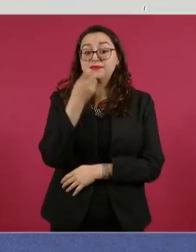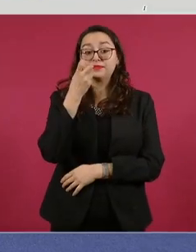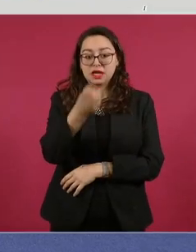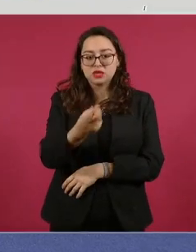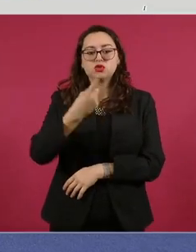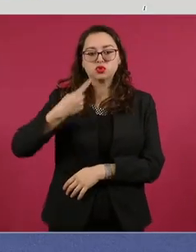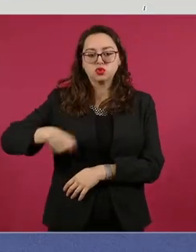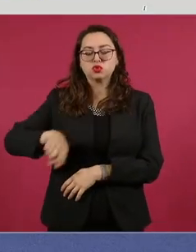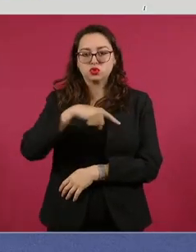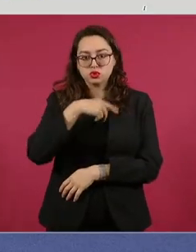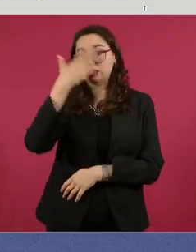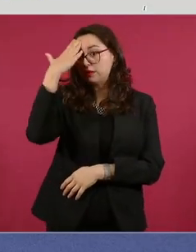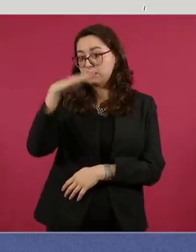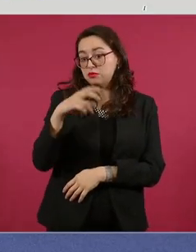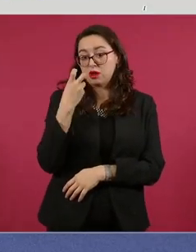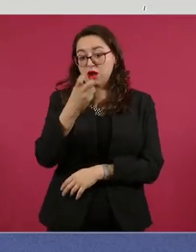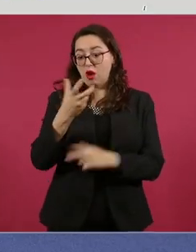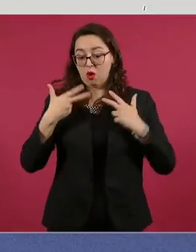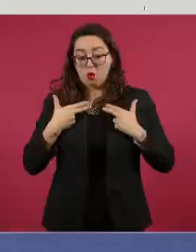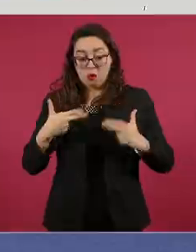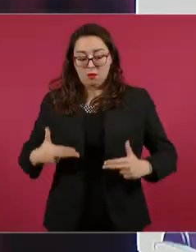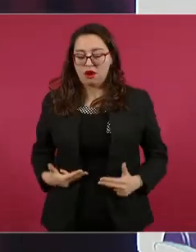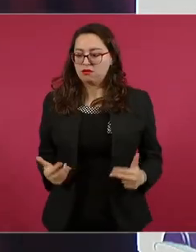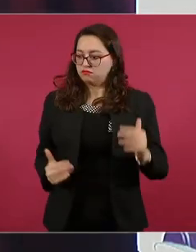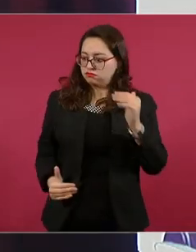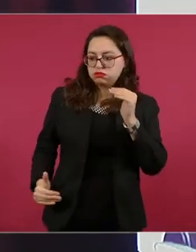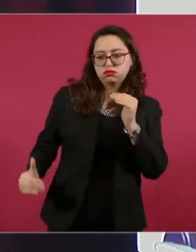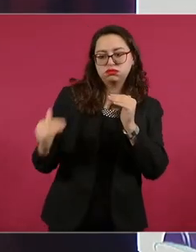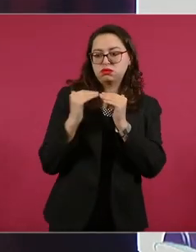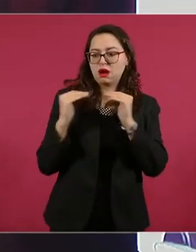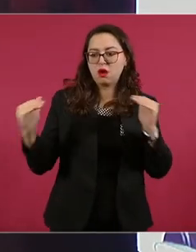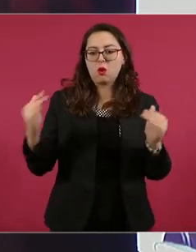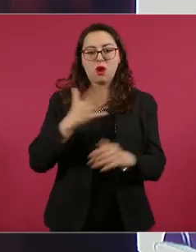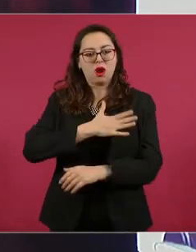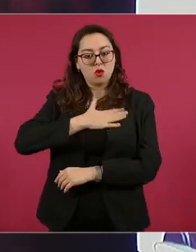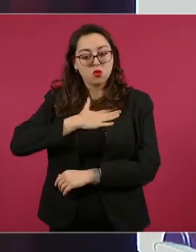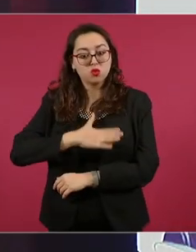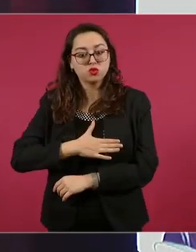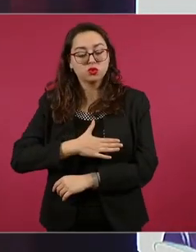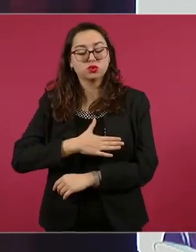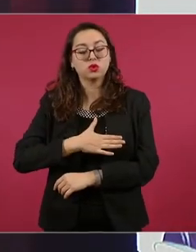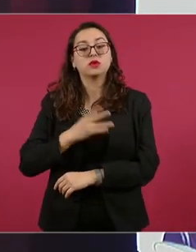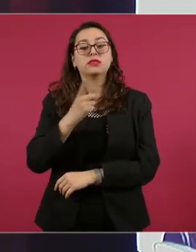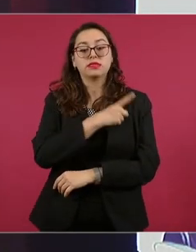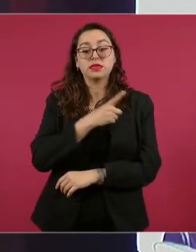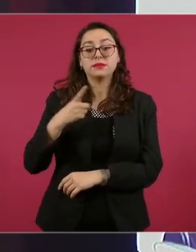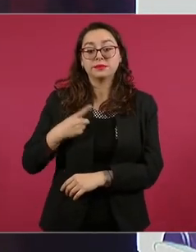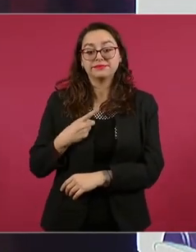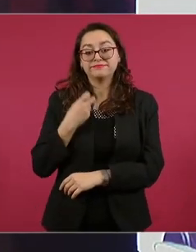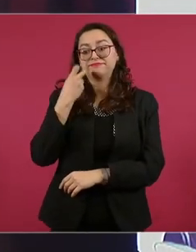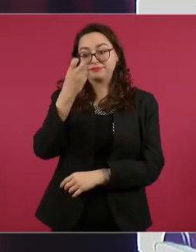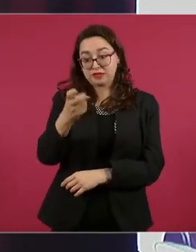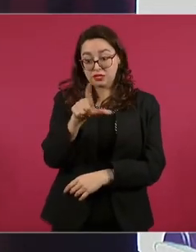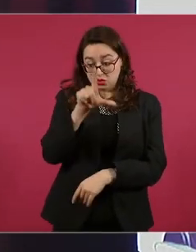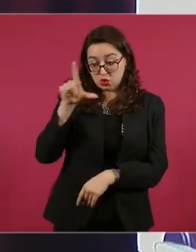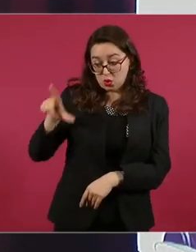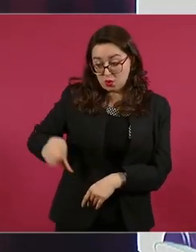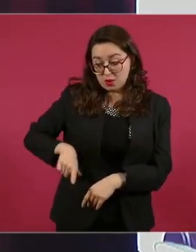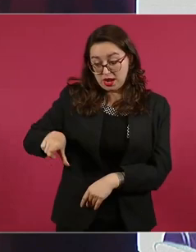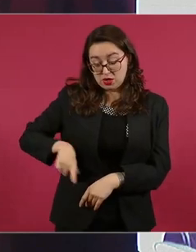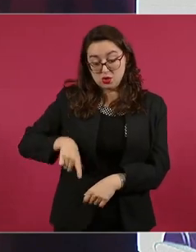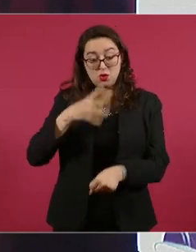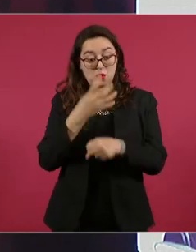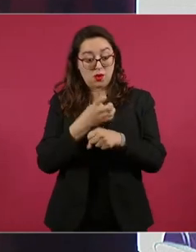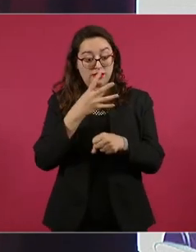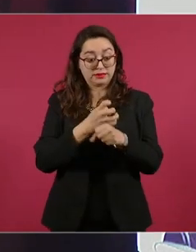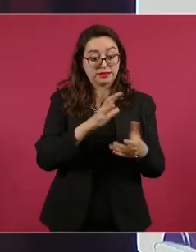elemental justicia social, es un elemento constitutivo de la cuarta transformación de la República que